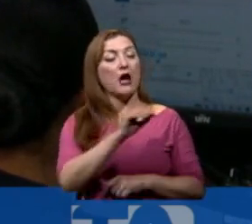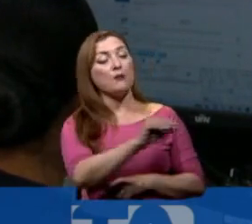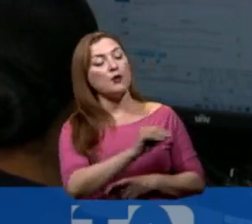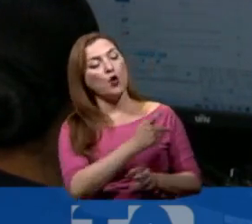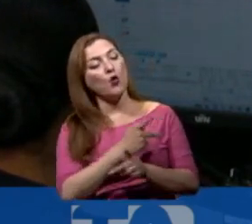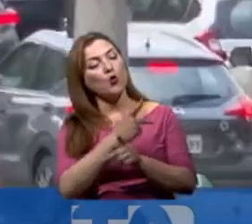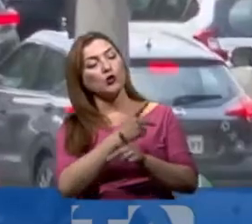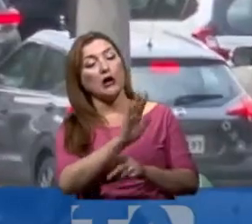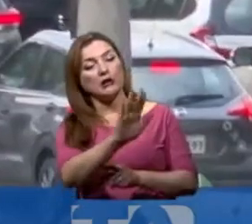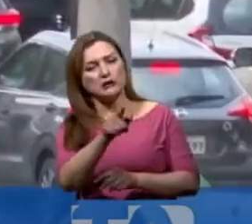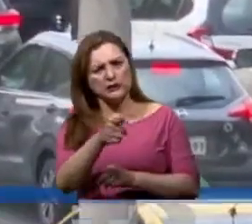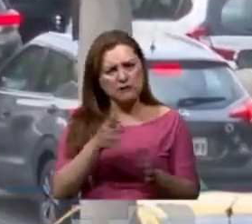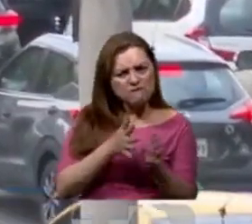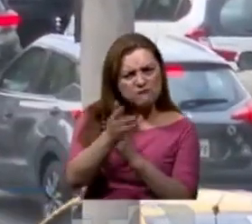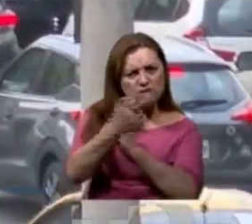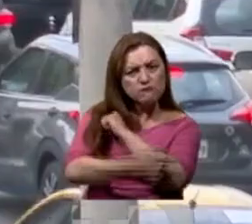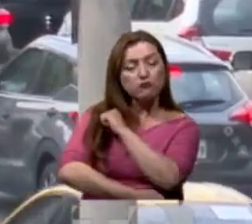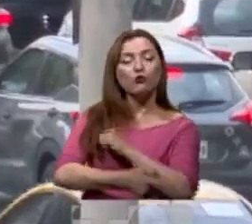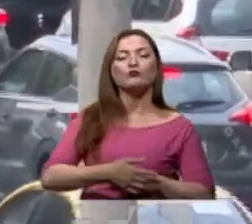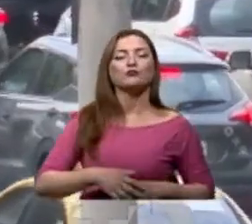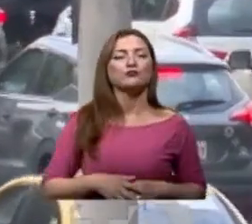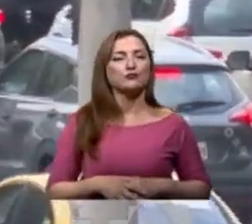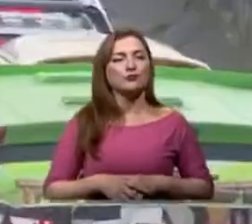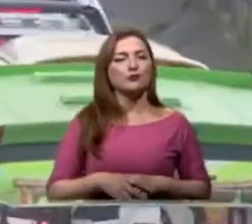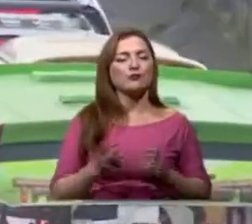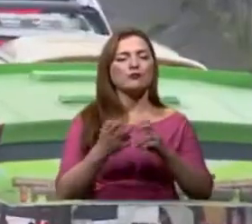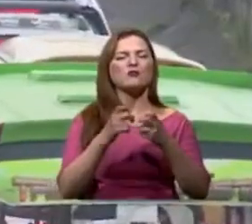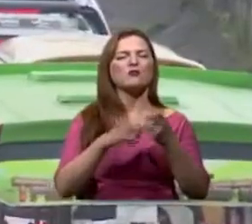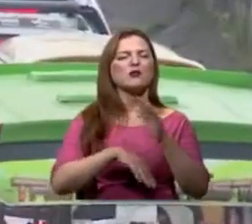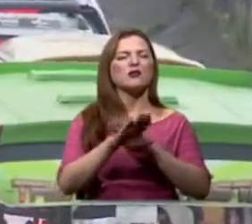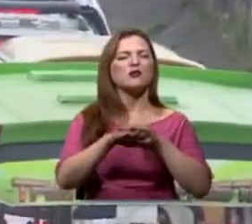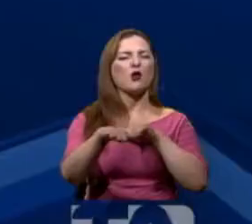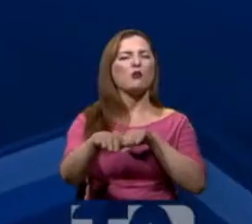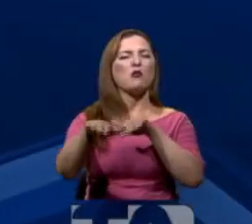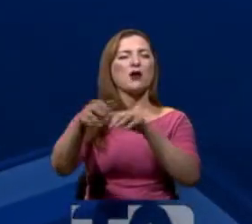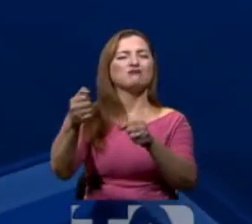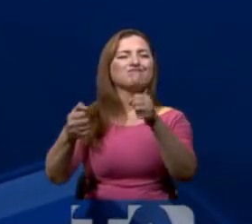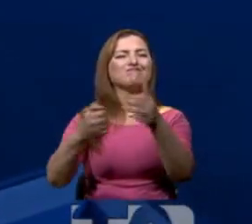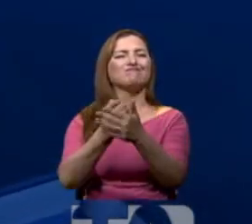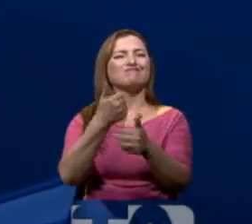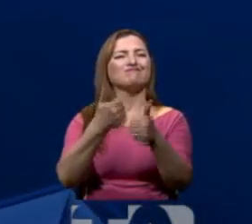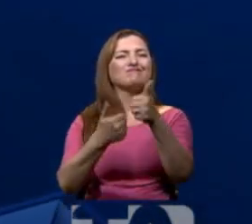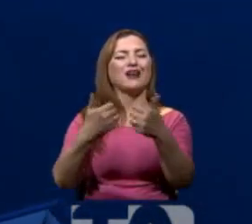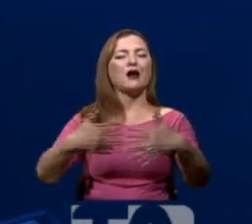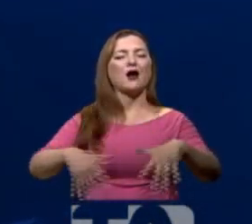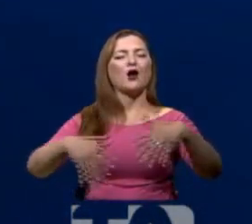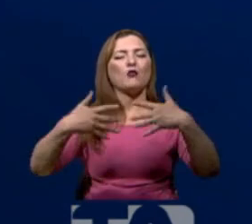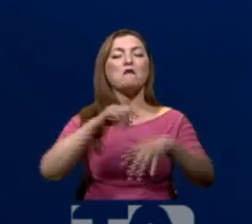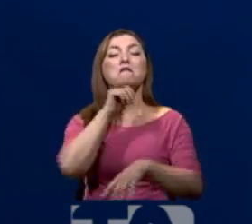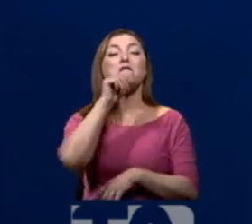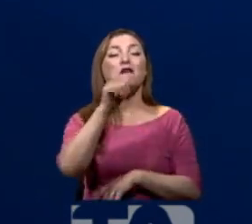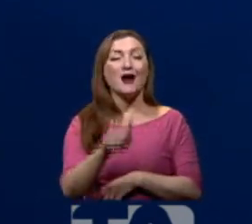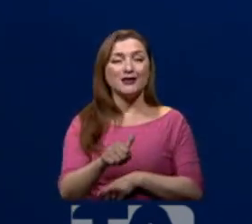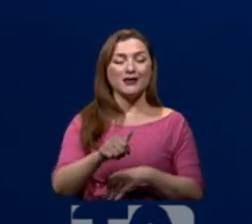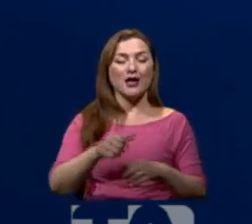hacemos controles sancionatorios. Uno de los problemas que ocasiona congestión vehicular en Quito cuando existe un accidente de tránsito grave es la falta de